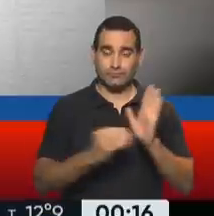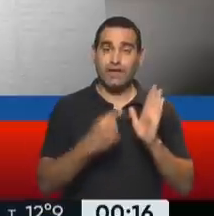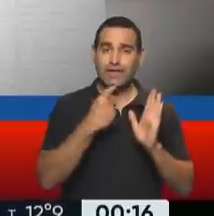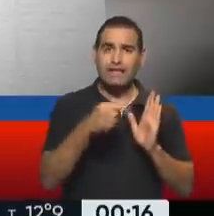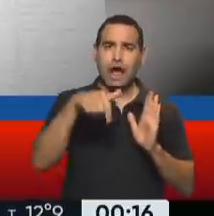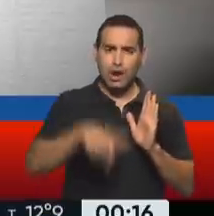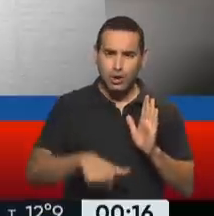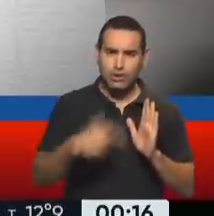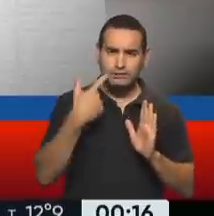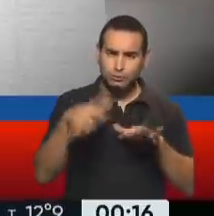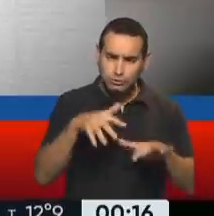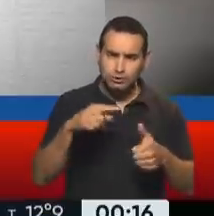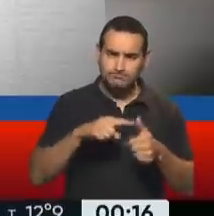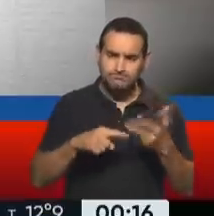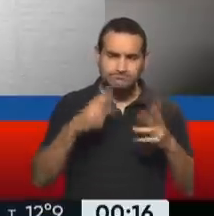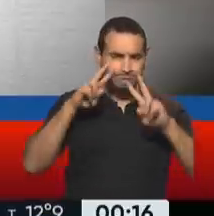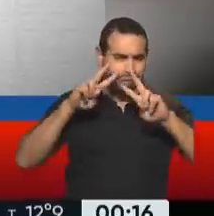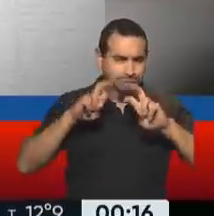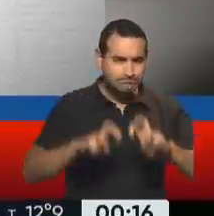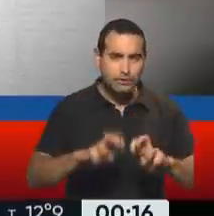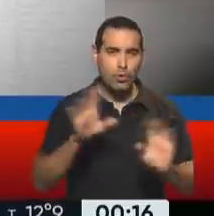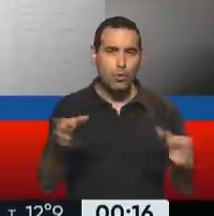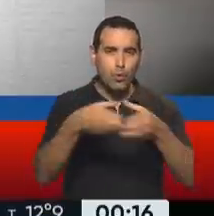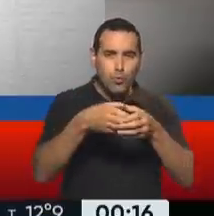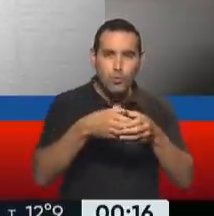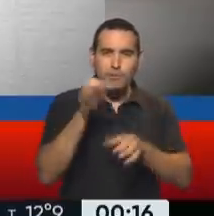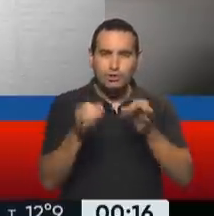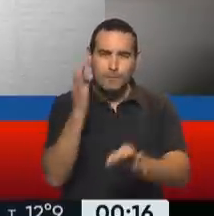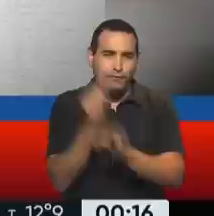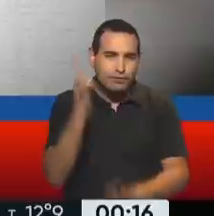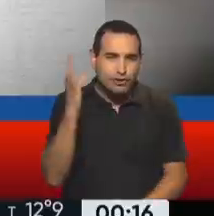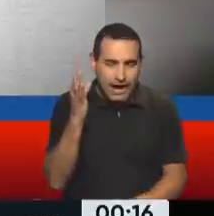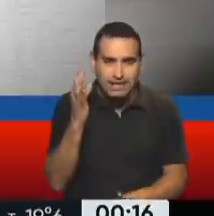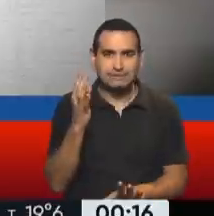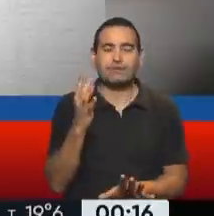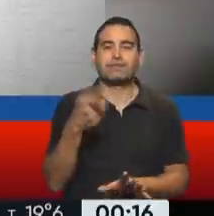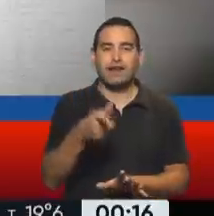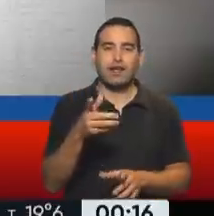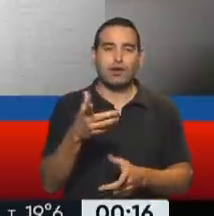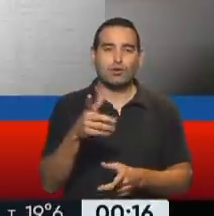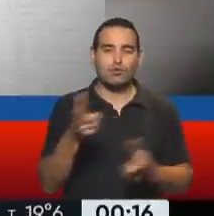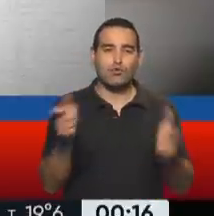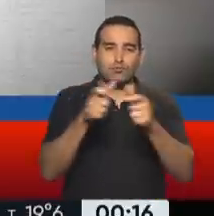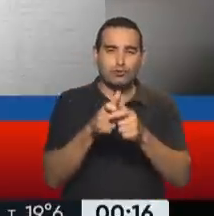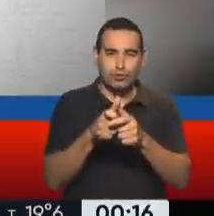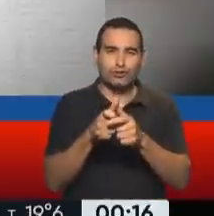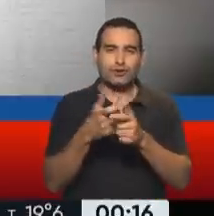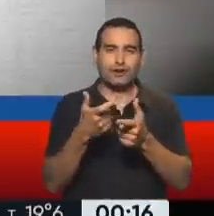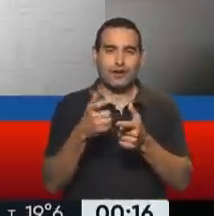siendo analizados por un grupo interdisciplinario de expertos independientes de la Comisión Interamericana de Derechos